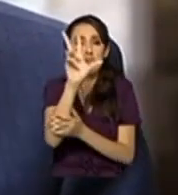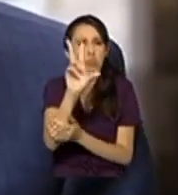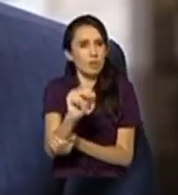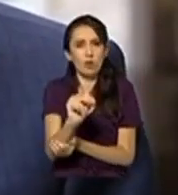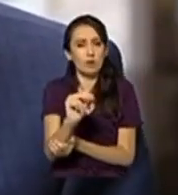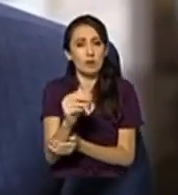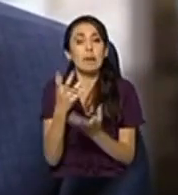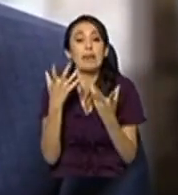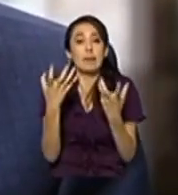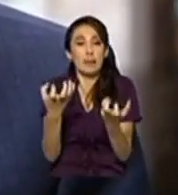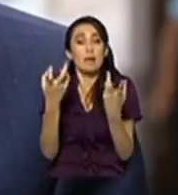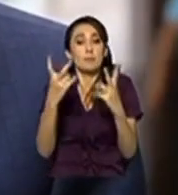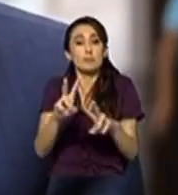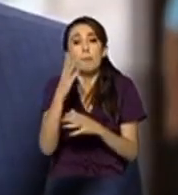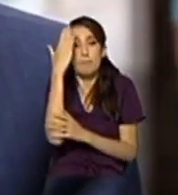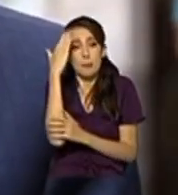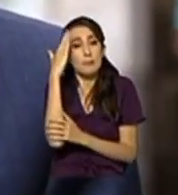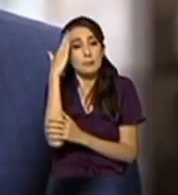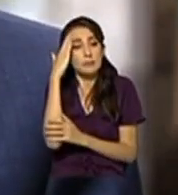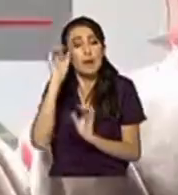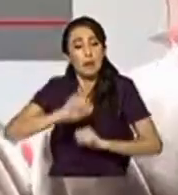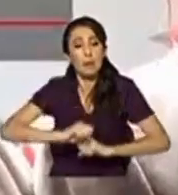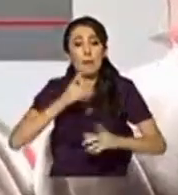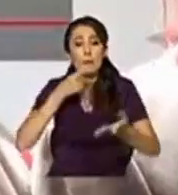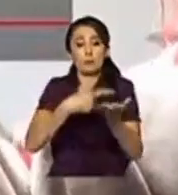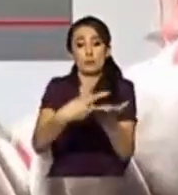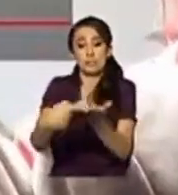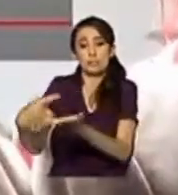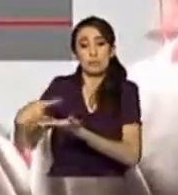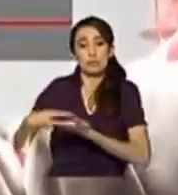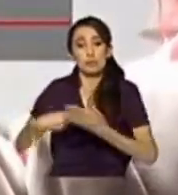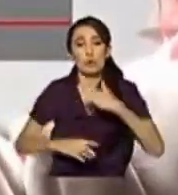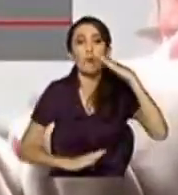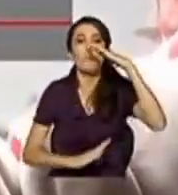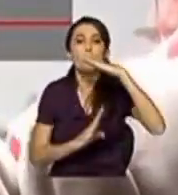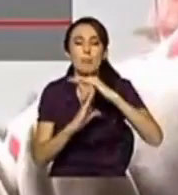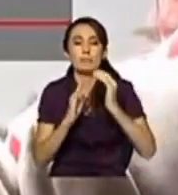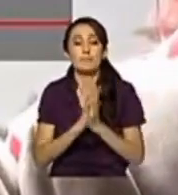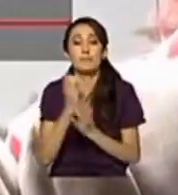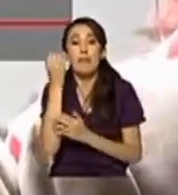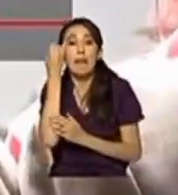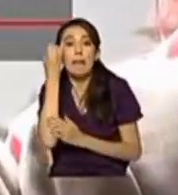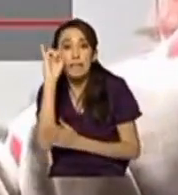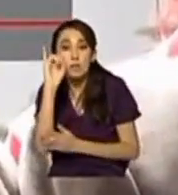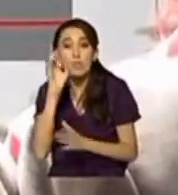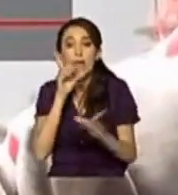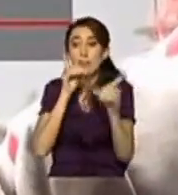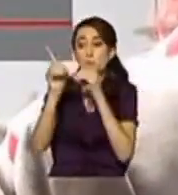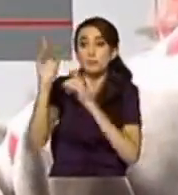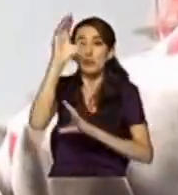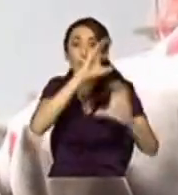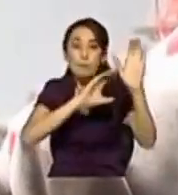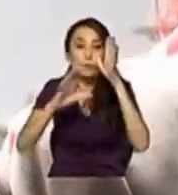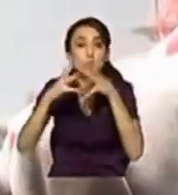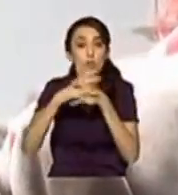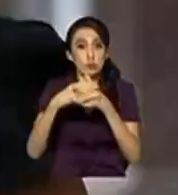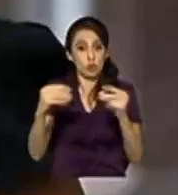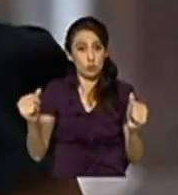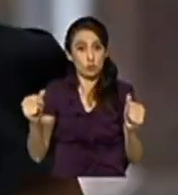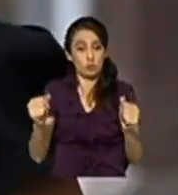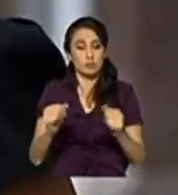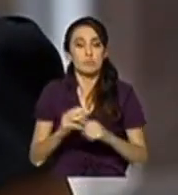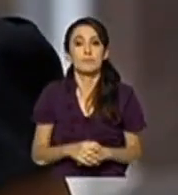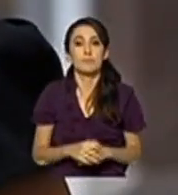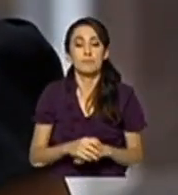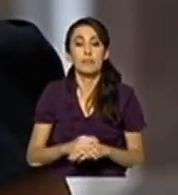contrario, creemos que siempre es momentos de discusión. Esta gran iniciativa del gobierno en buscar soluciones y mesas de diálogo.